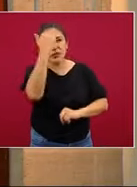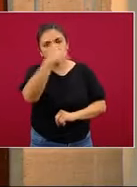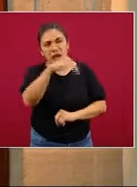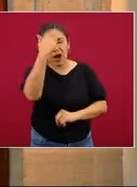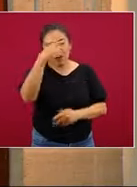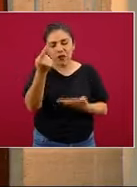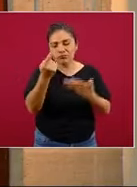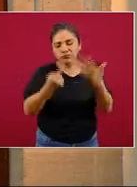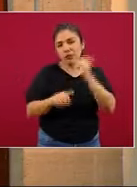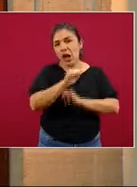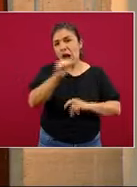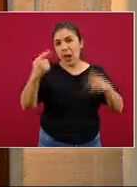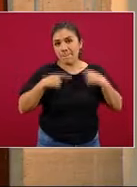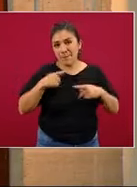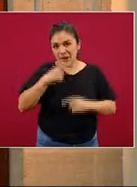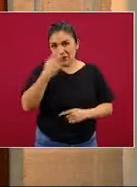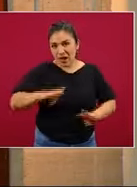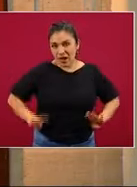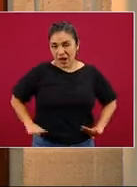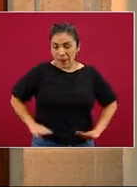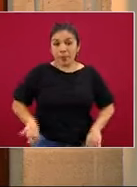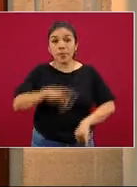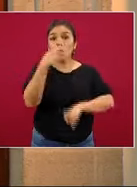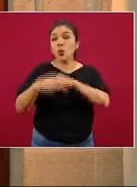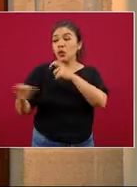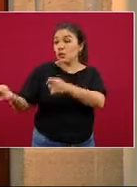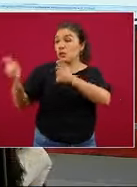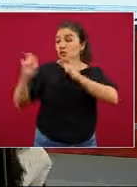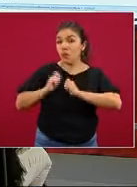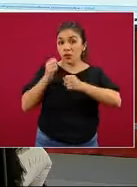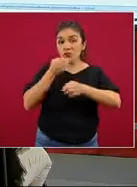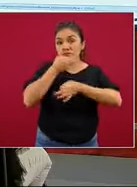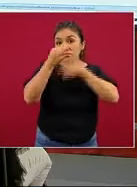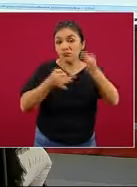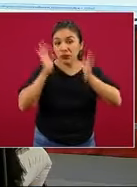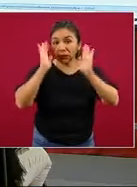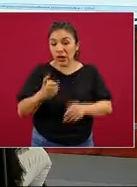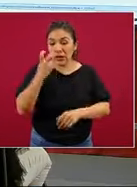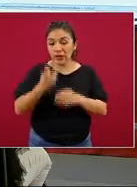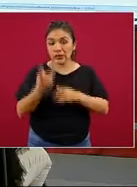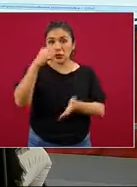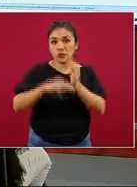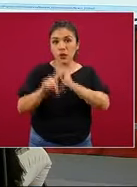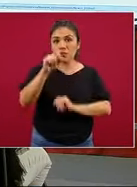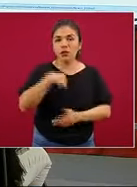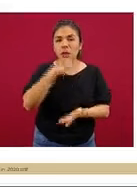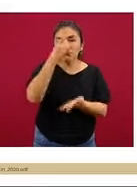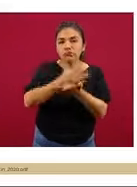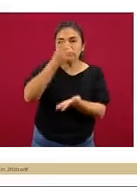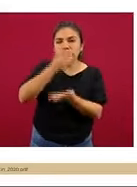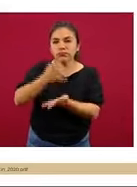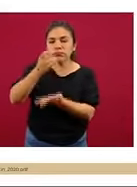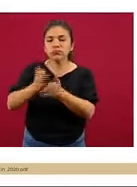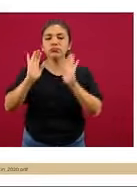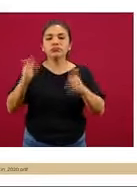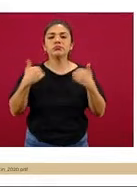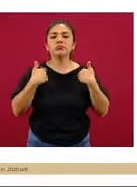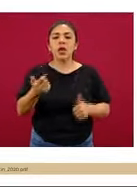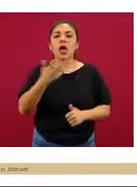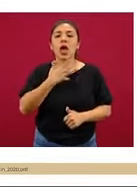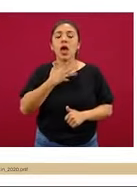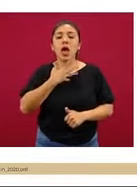dentro del país, y al último reporte que tenemos publicado durante este 2020 identificamos claramente que tenemos